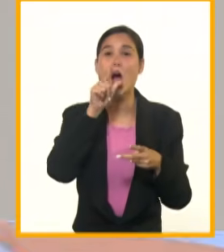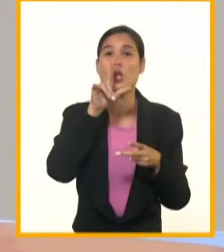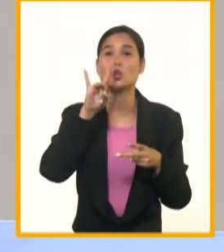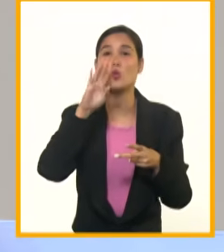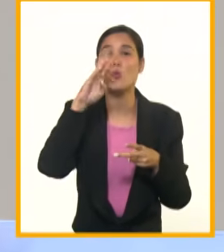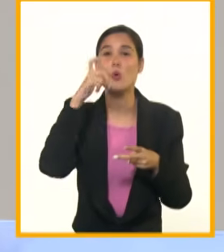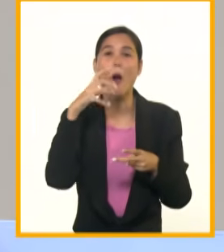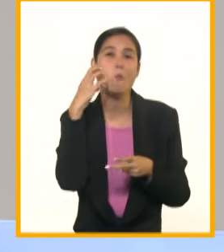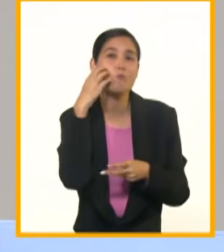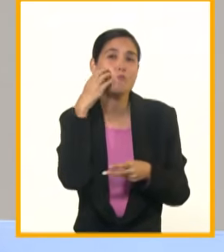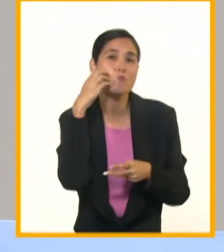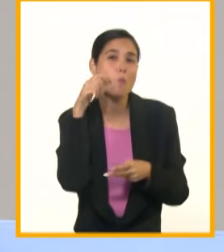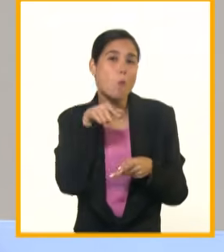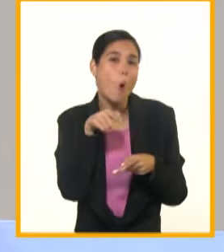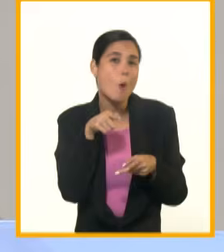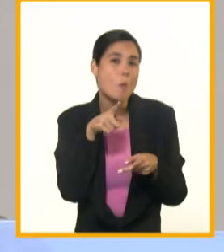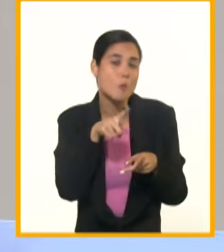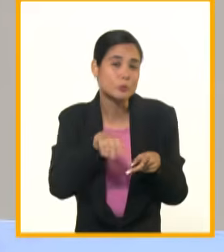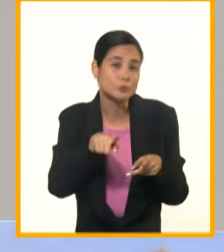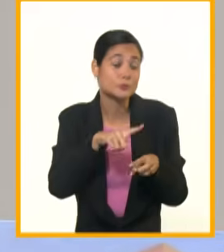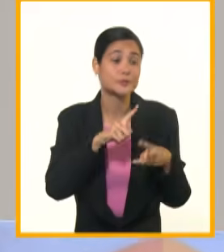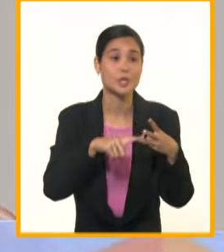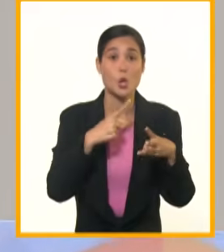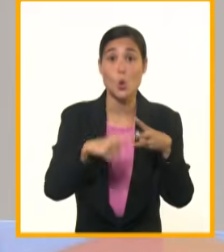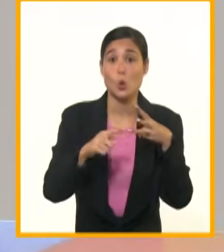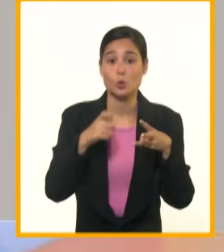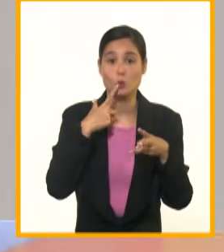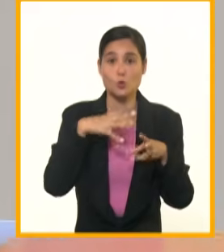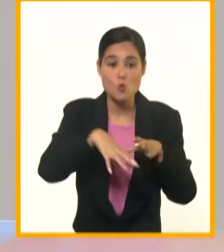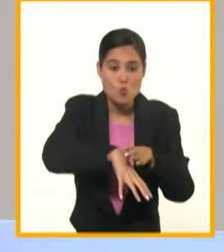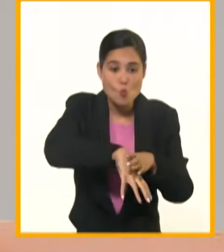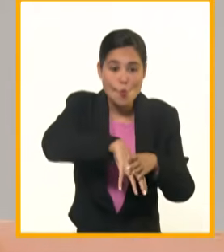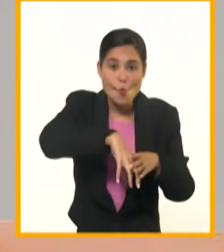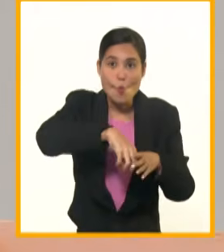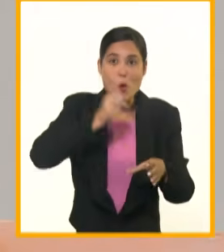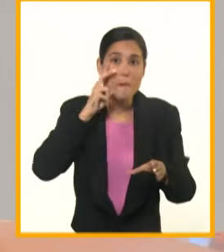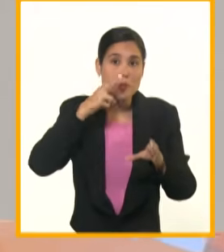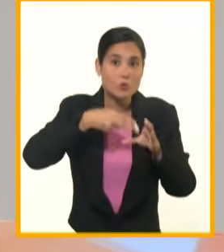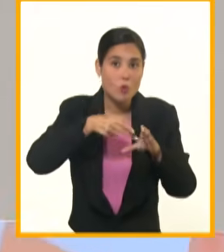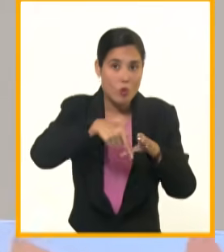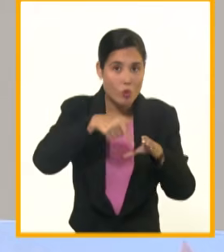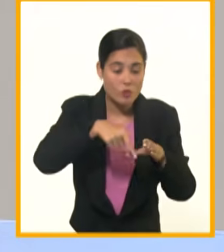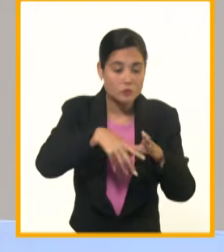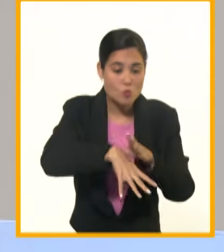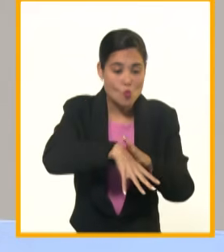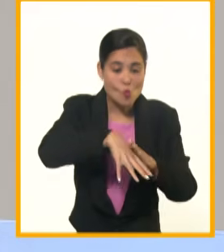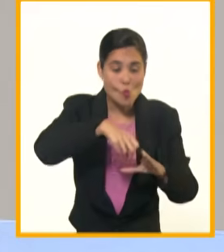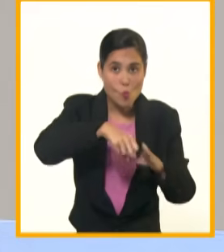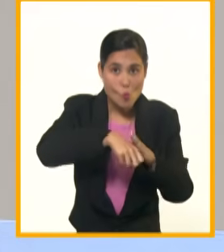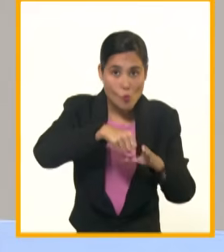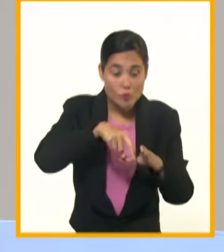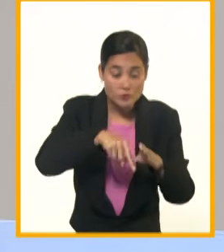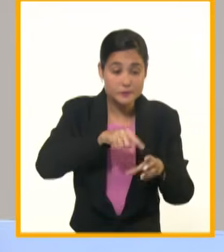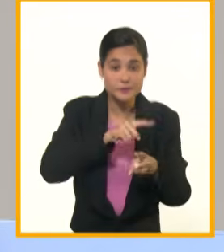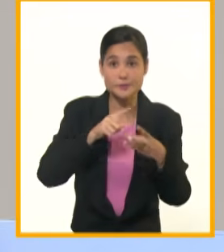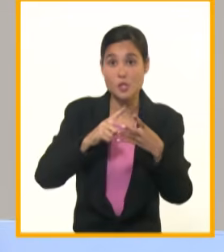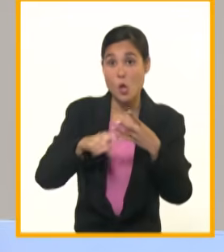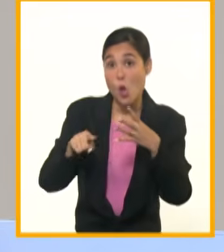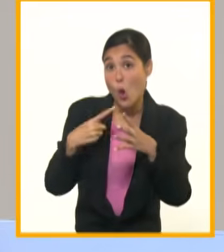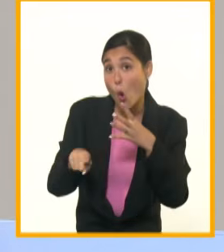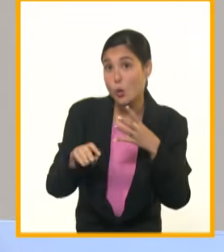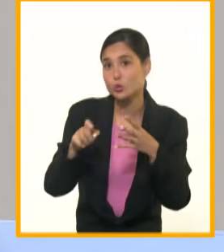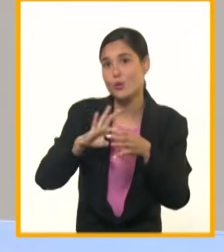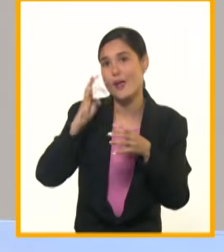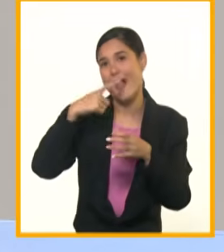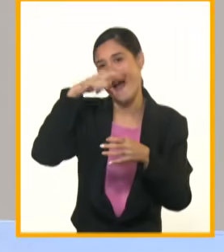cuanto a la extracción de petróleo, la explotación del gas. Eso indudablemente pone a Mayabeque en una situación muy favorable desde el